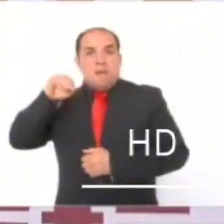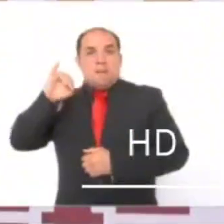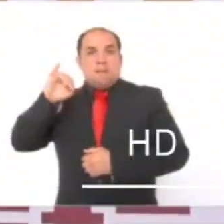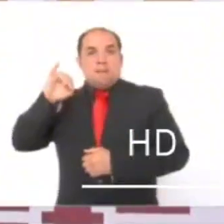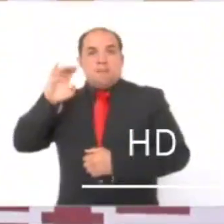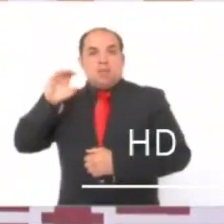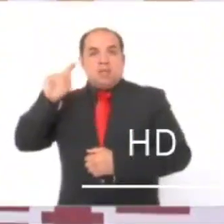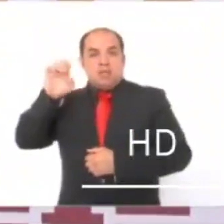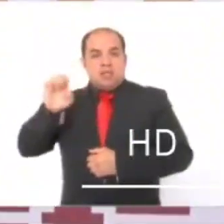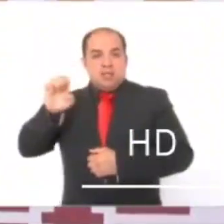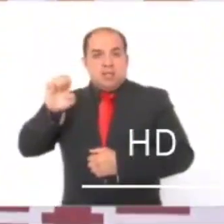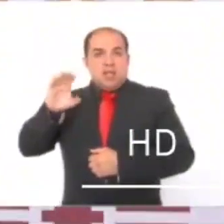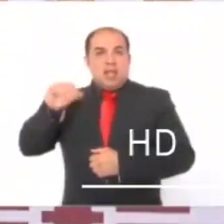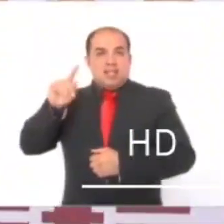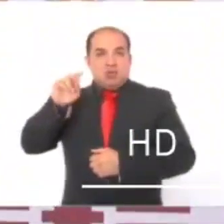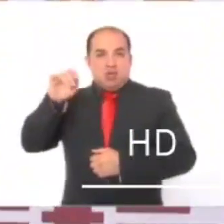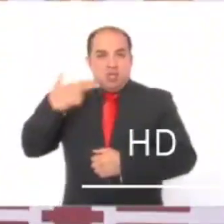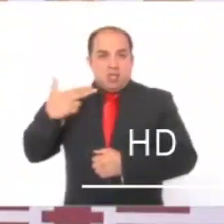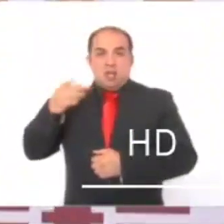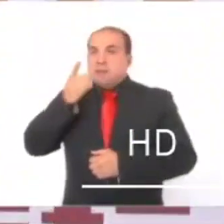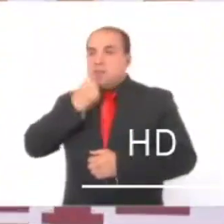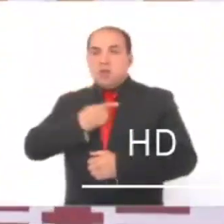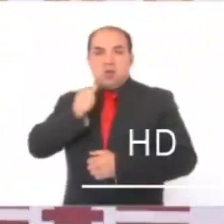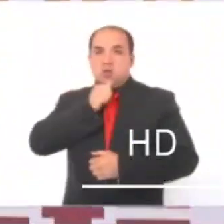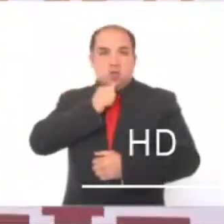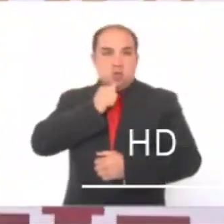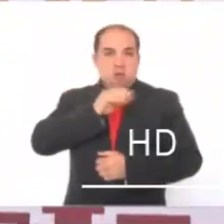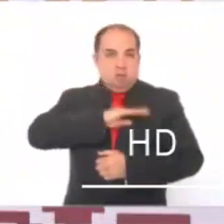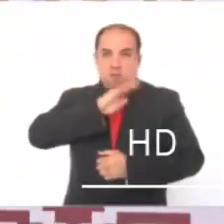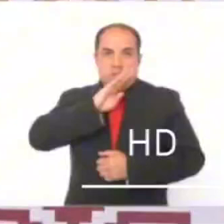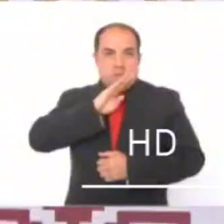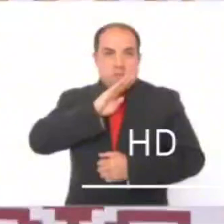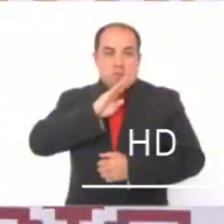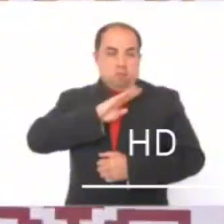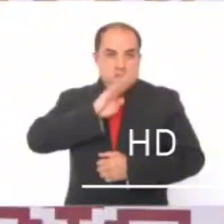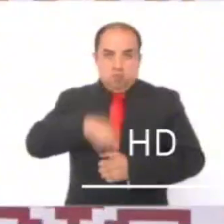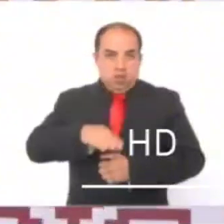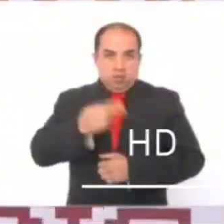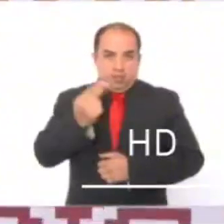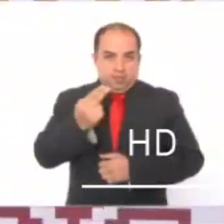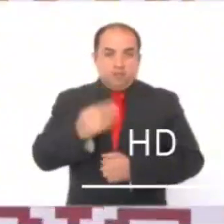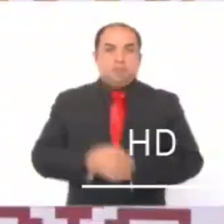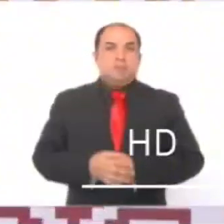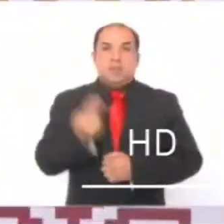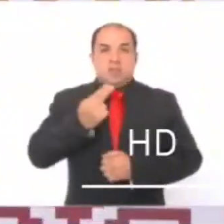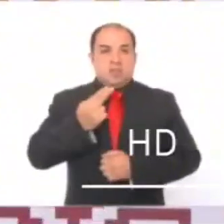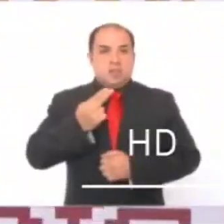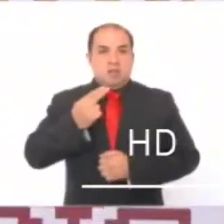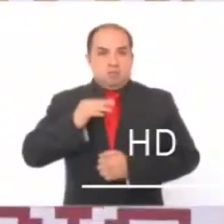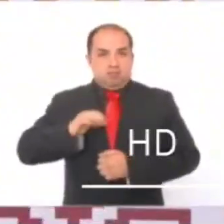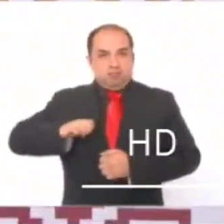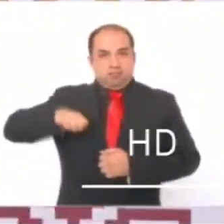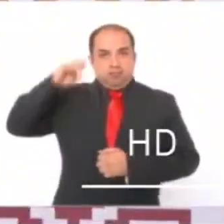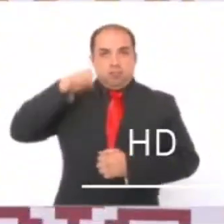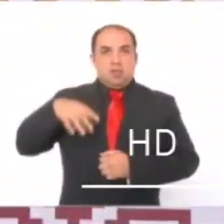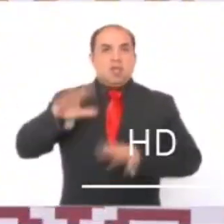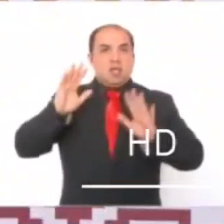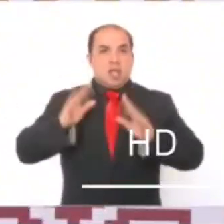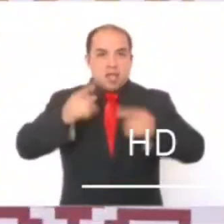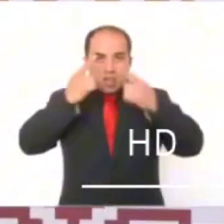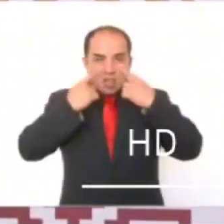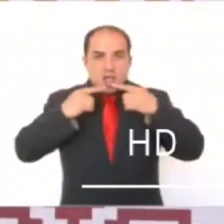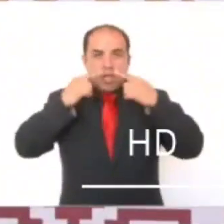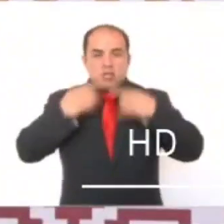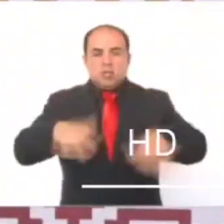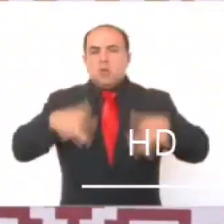Mictecacihuatl me dijo que aún no era el momento de morir, sino de crecer, y a través del llanto que me provocó